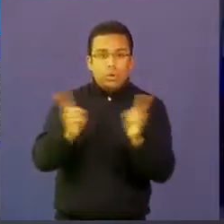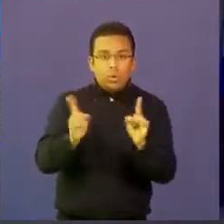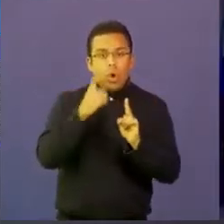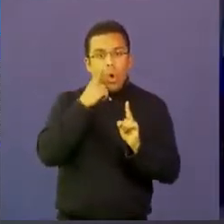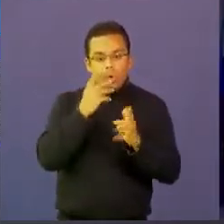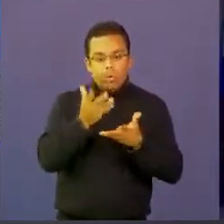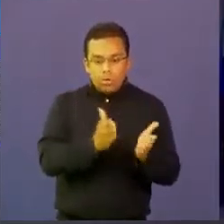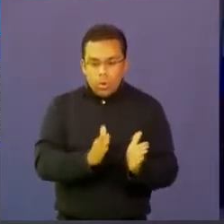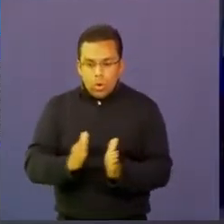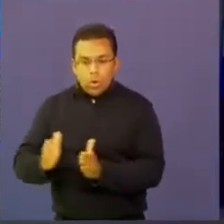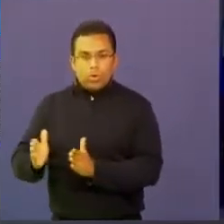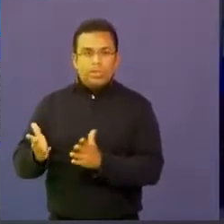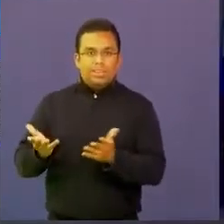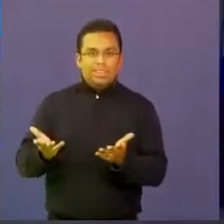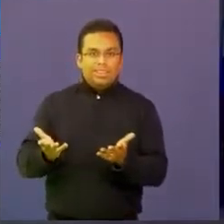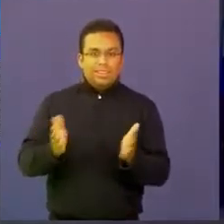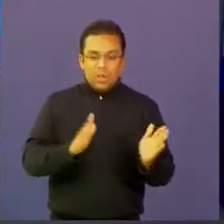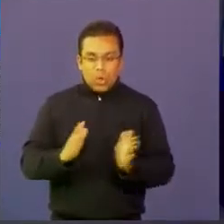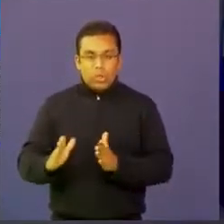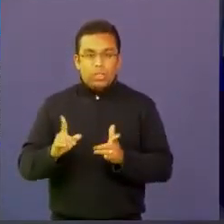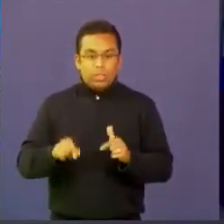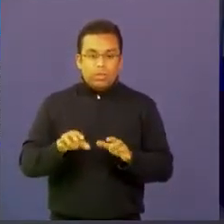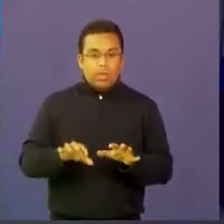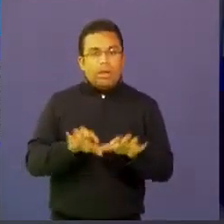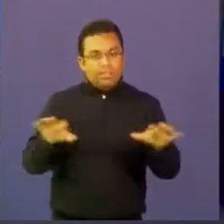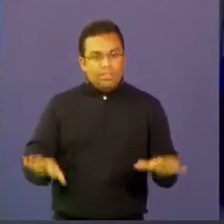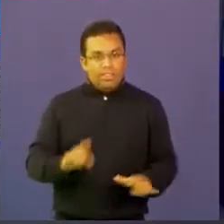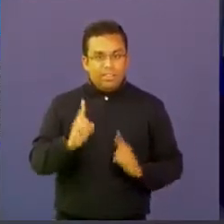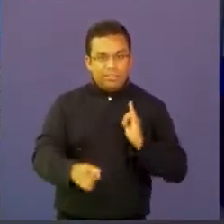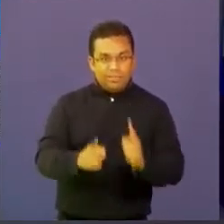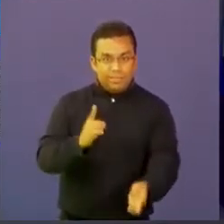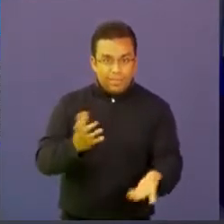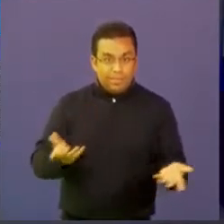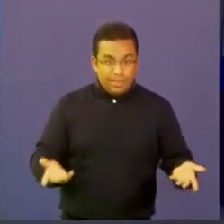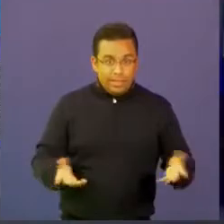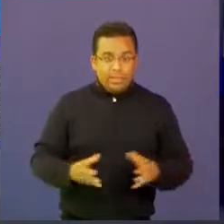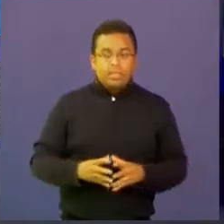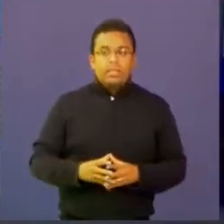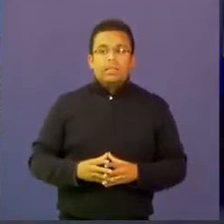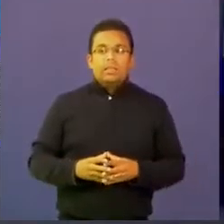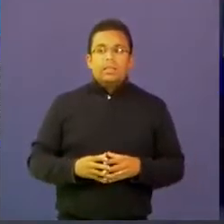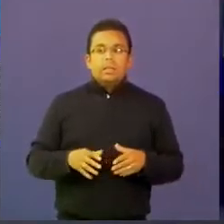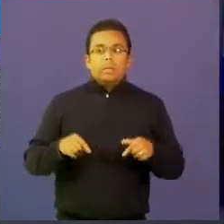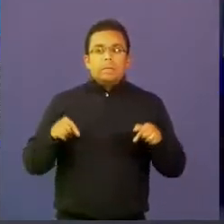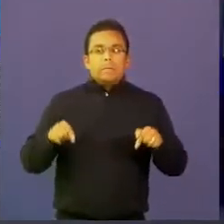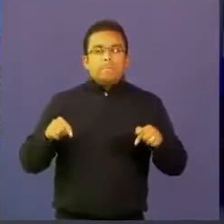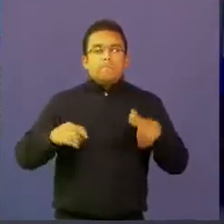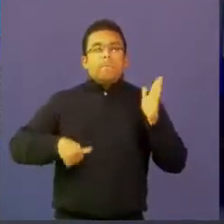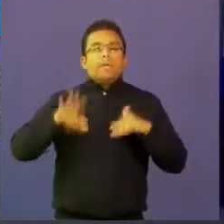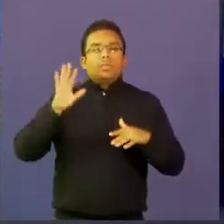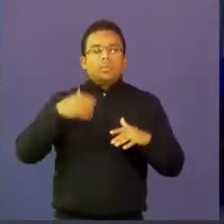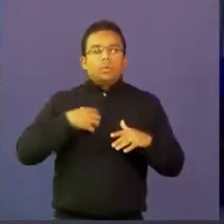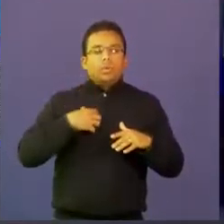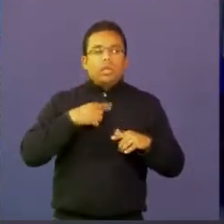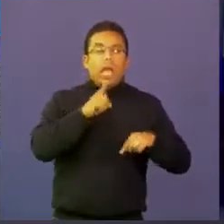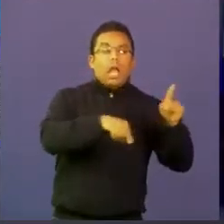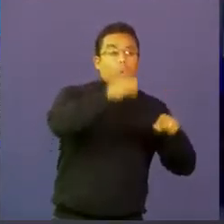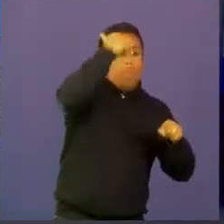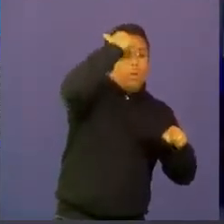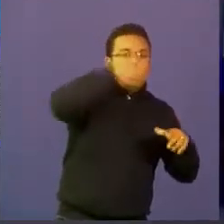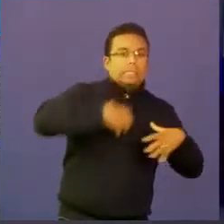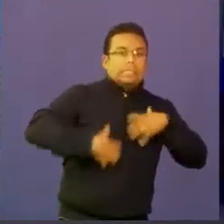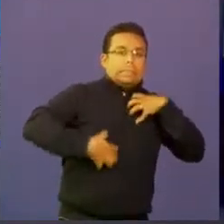del orden y de la actividad entonces acá yo creo que es más viene más del miedo que